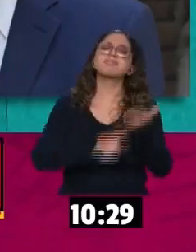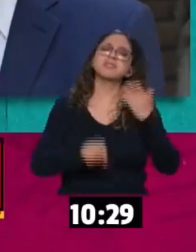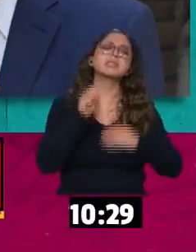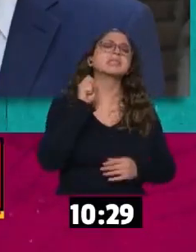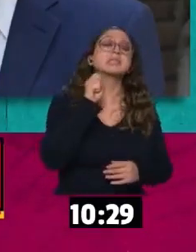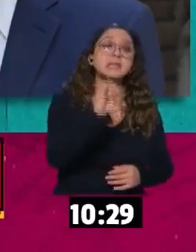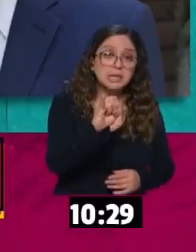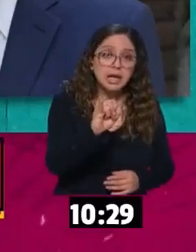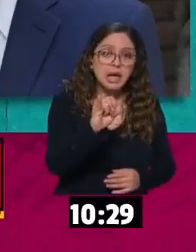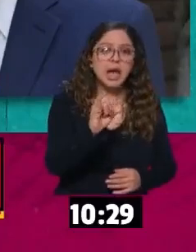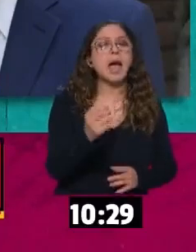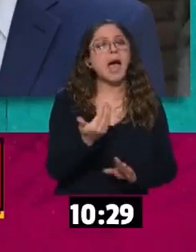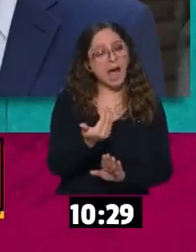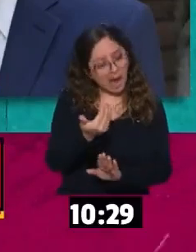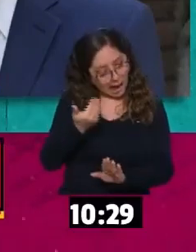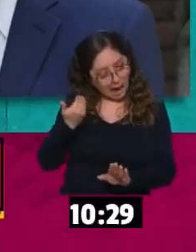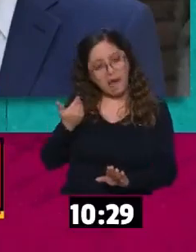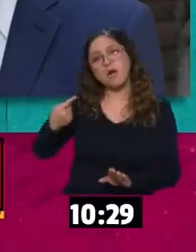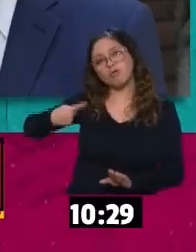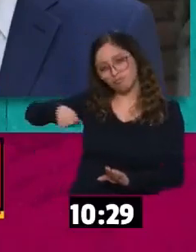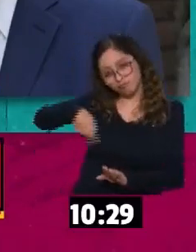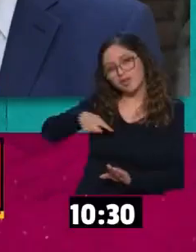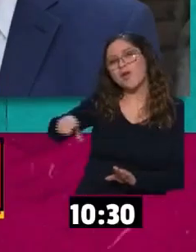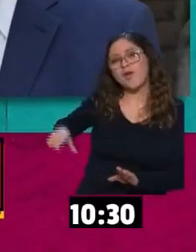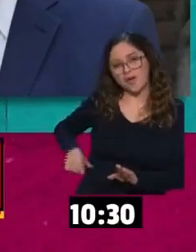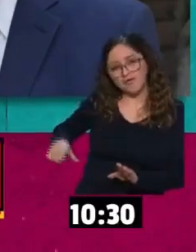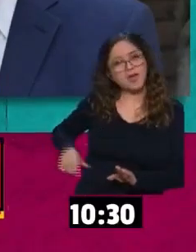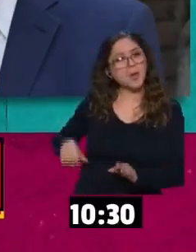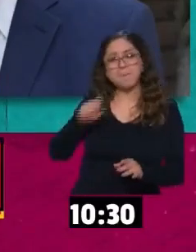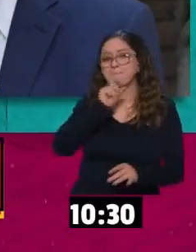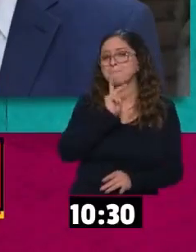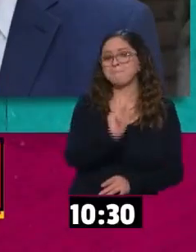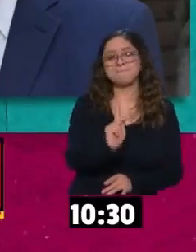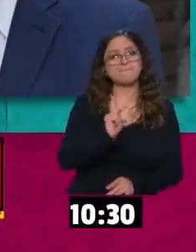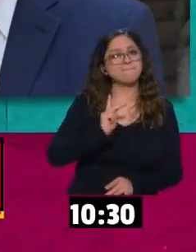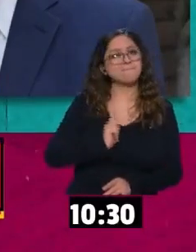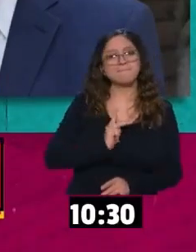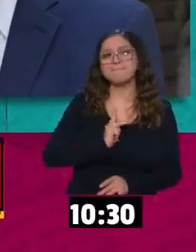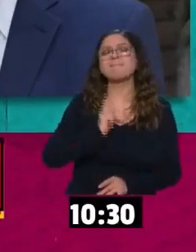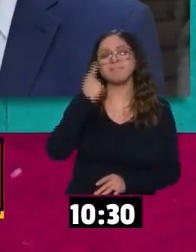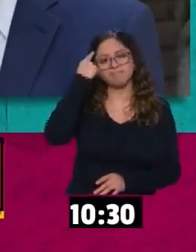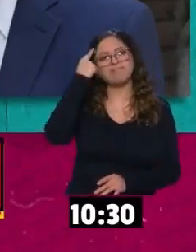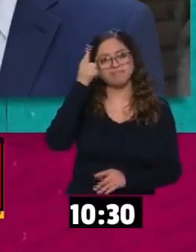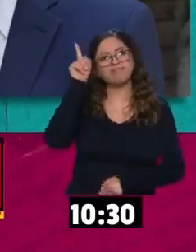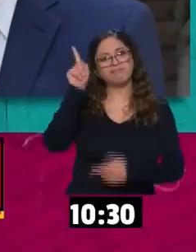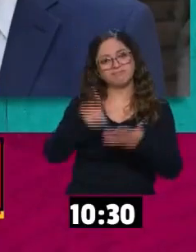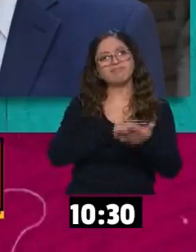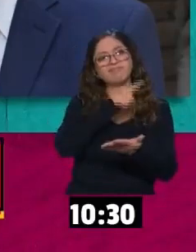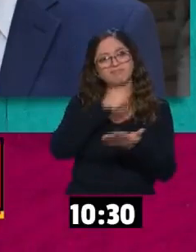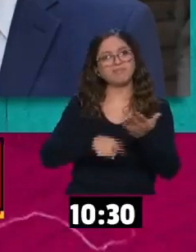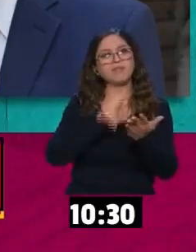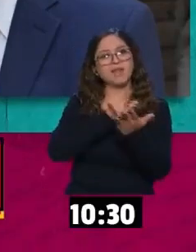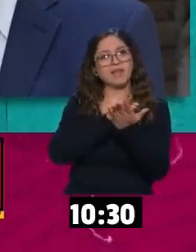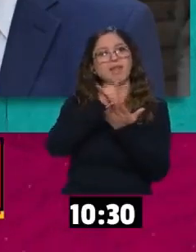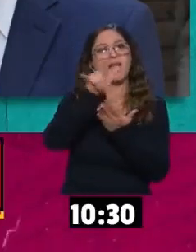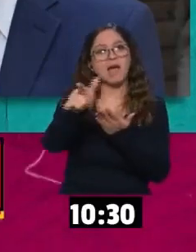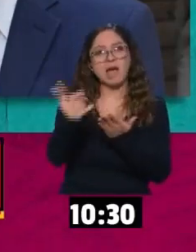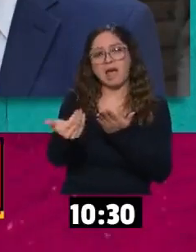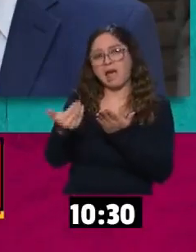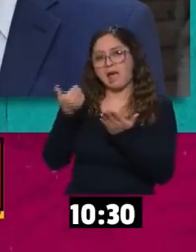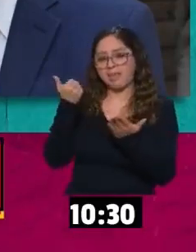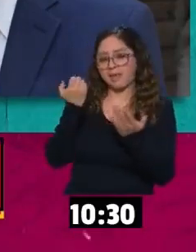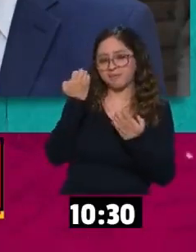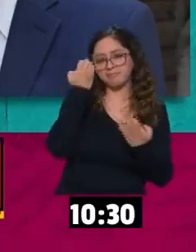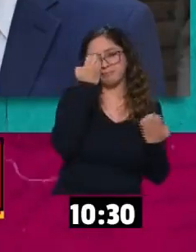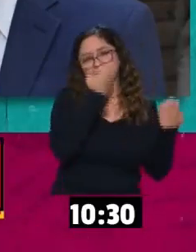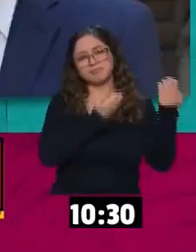era a la que habíamos desde luego llegado con los estudios que hicimos y con los análisis que hicimos de todos los